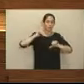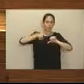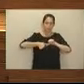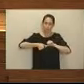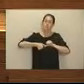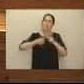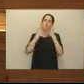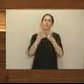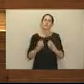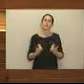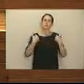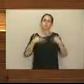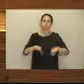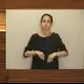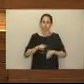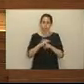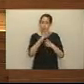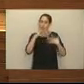Y es una de las razones de que estemos como estamos ahora.